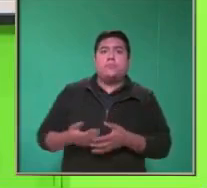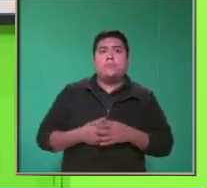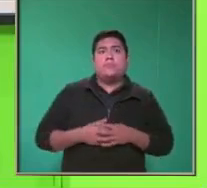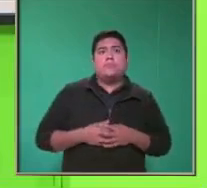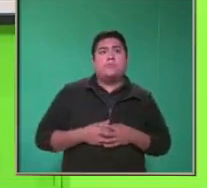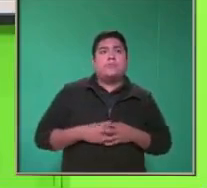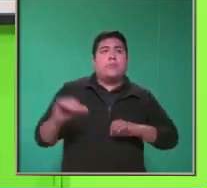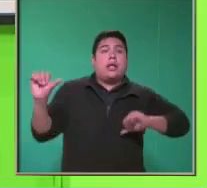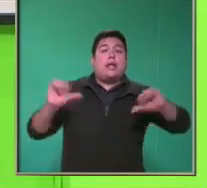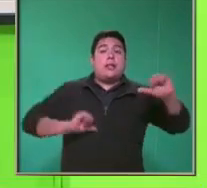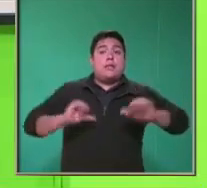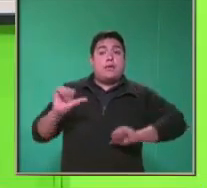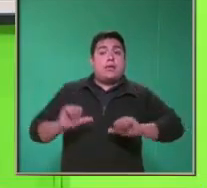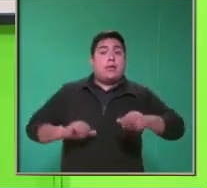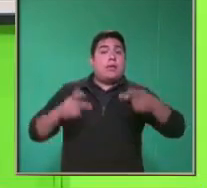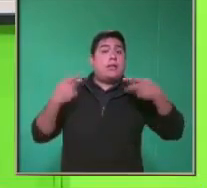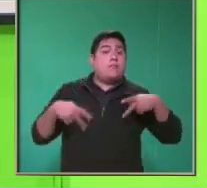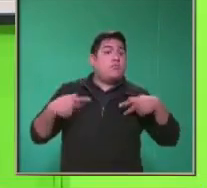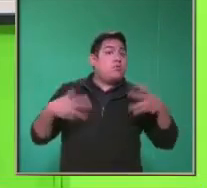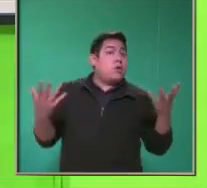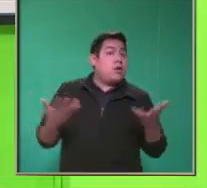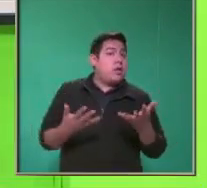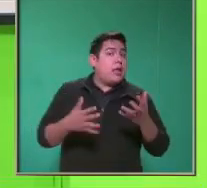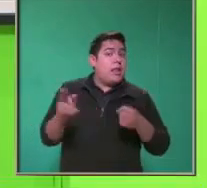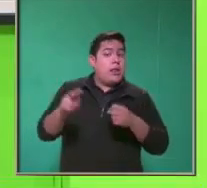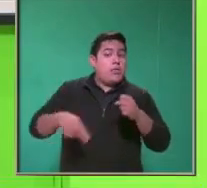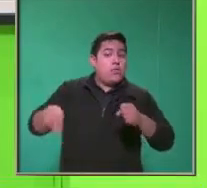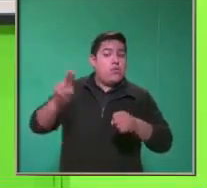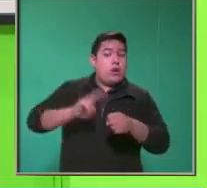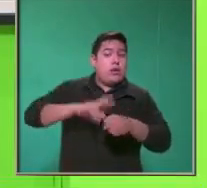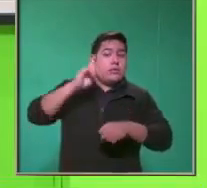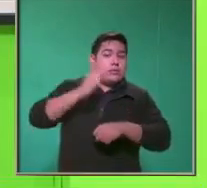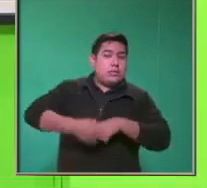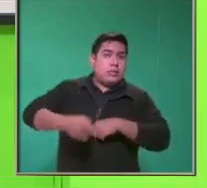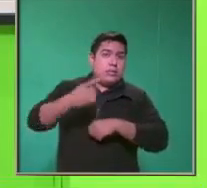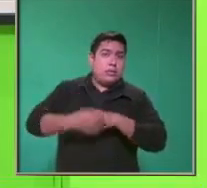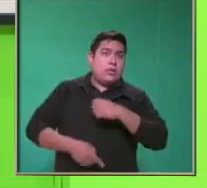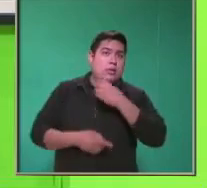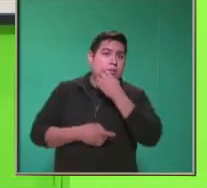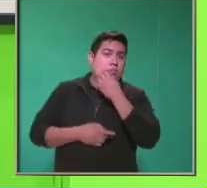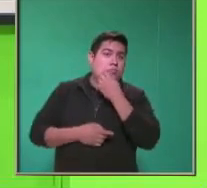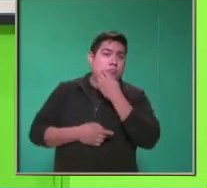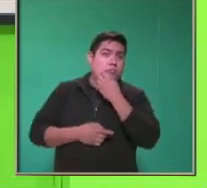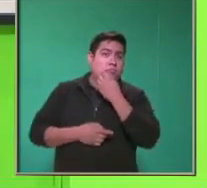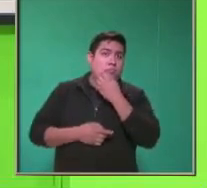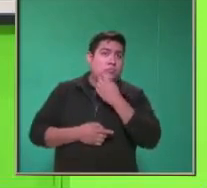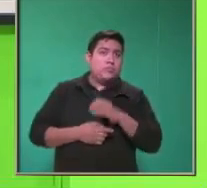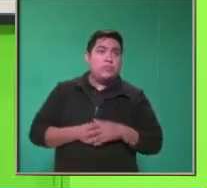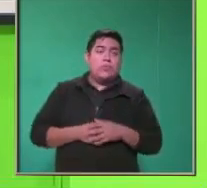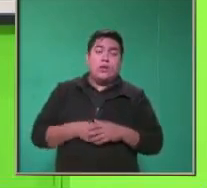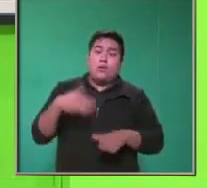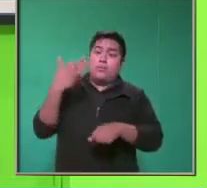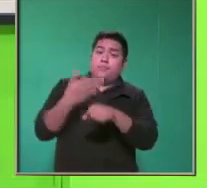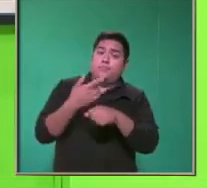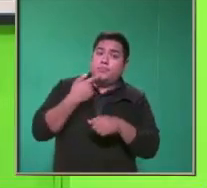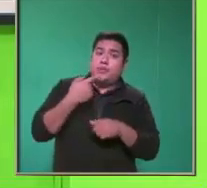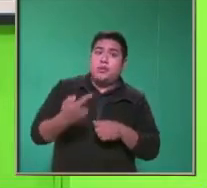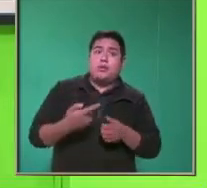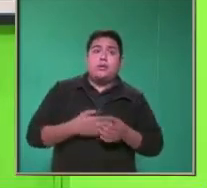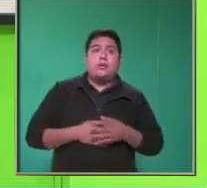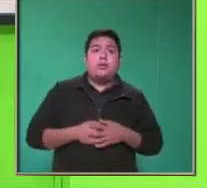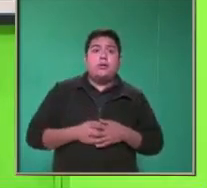las actividades humanas que provocan afectaciones en estas regiones naturales. Te decía hace un momento que íbamos